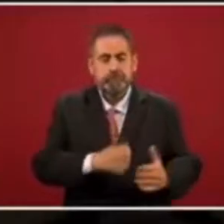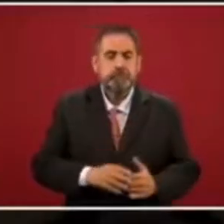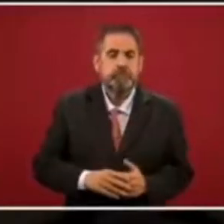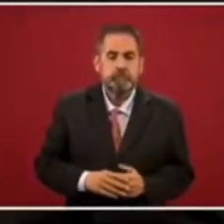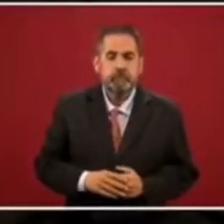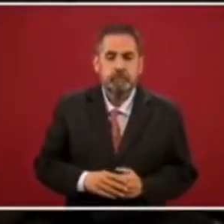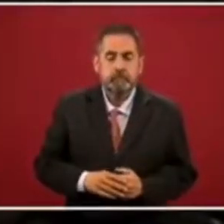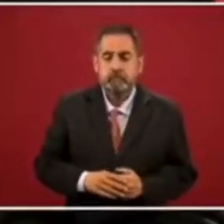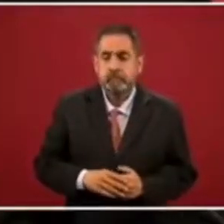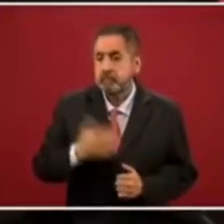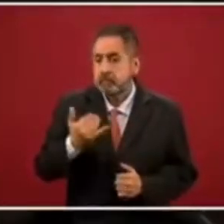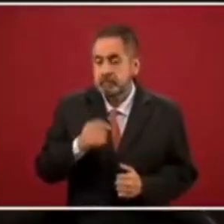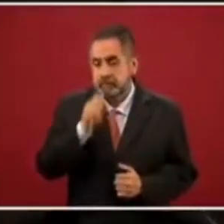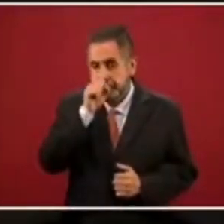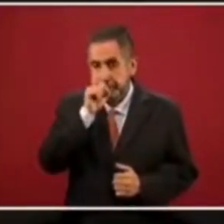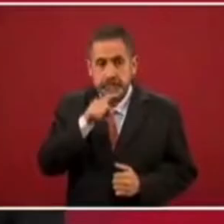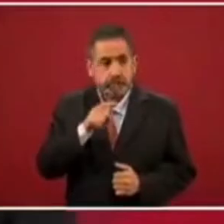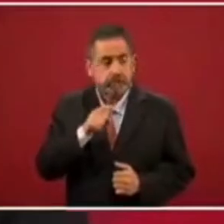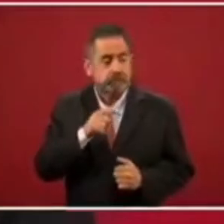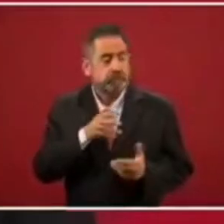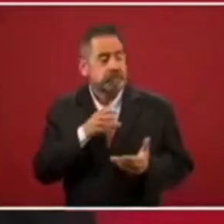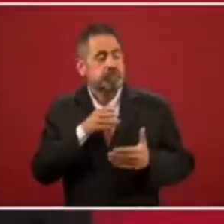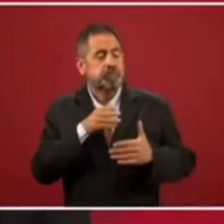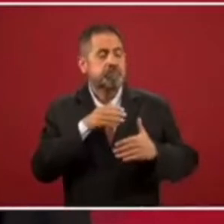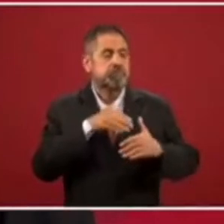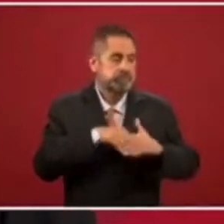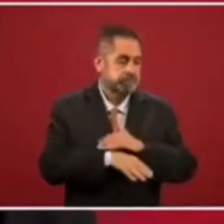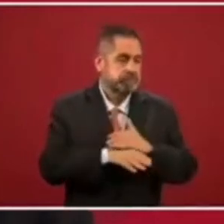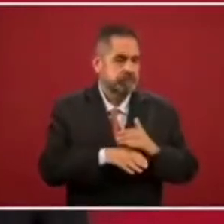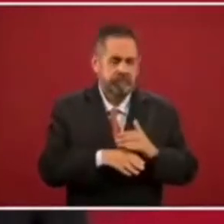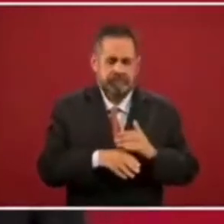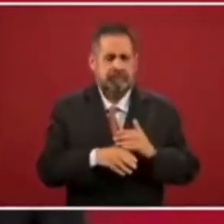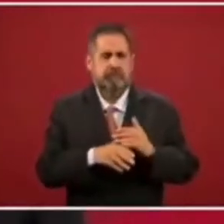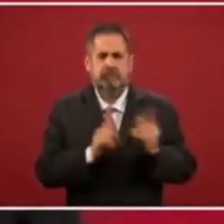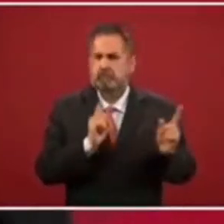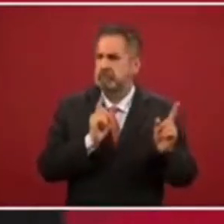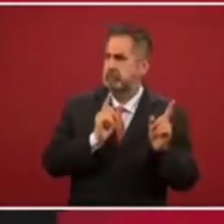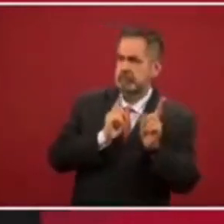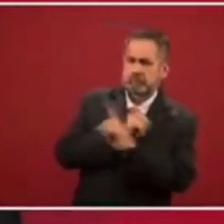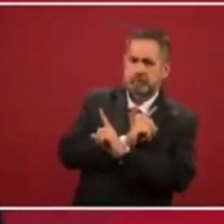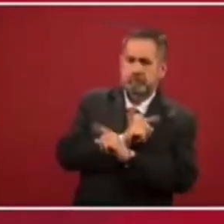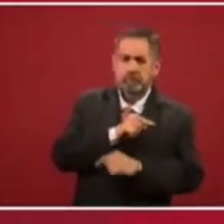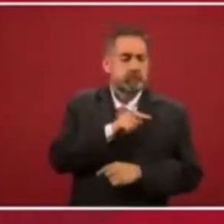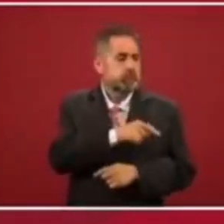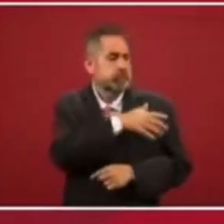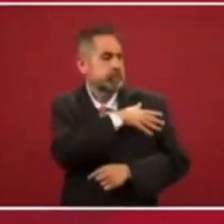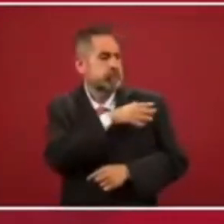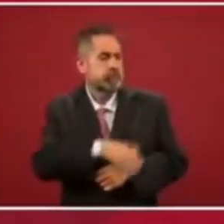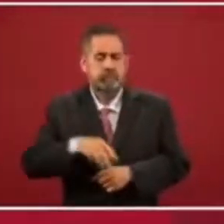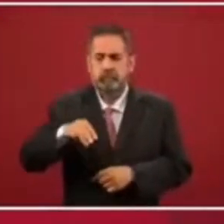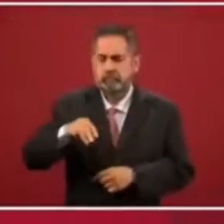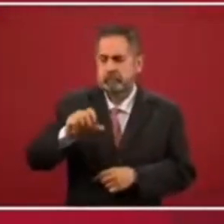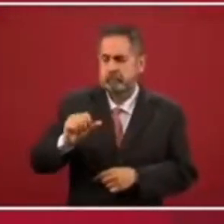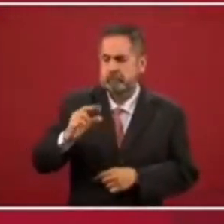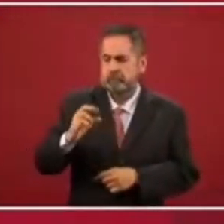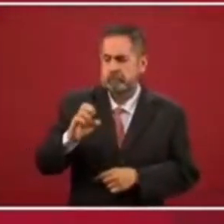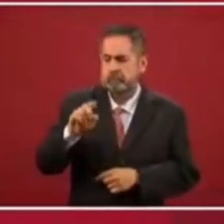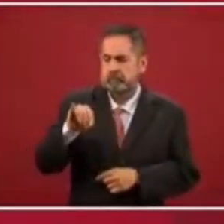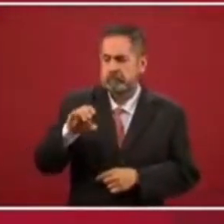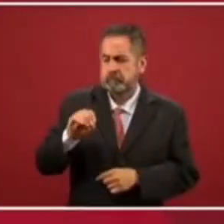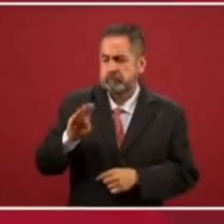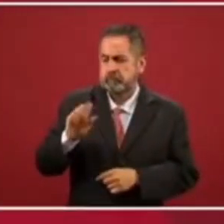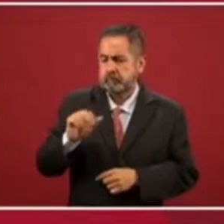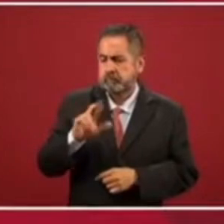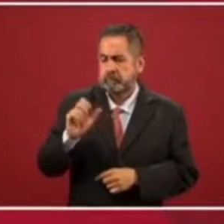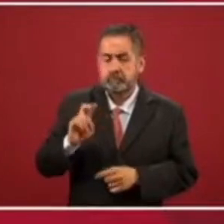y llegando, venía saliendo el general Marcelino García Barragán, que